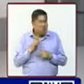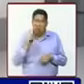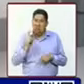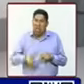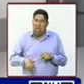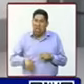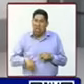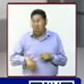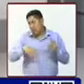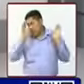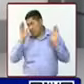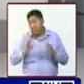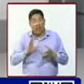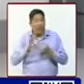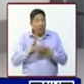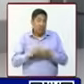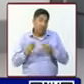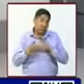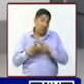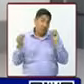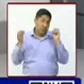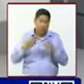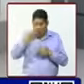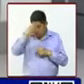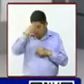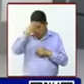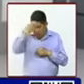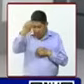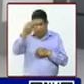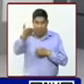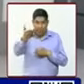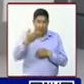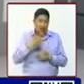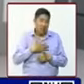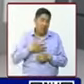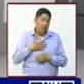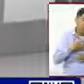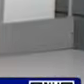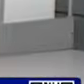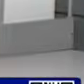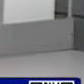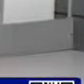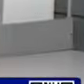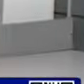puede en este momento. Comente, por favor, nos interesa saber su opinión a través de nuestras redes sociales, Noticias Bolivisión.